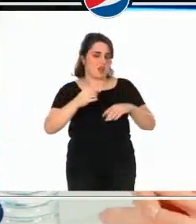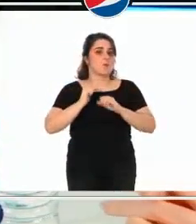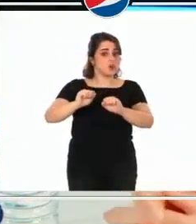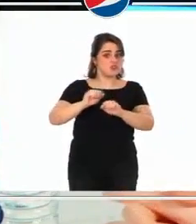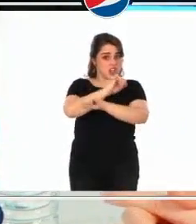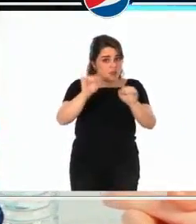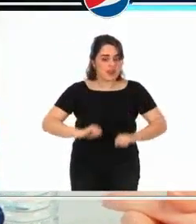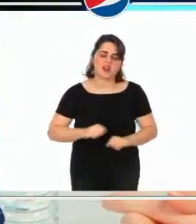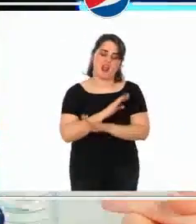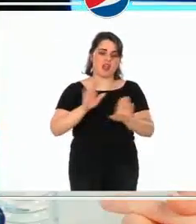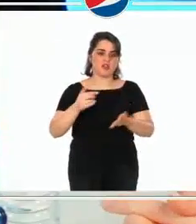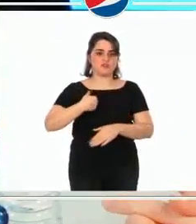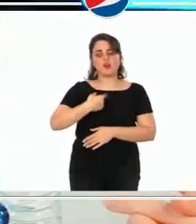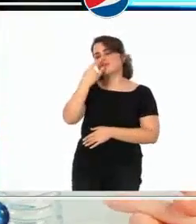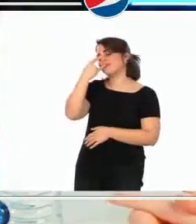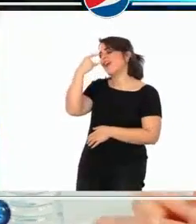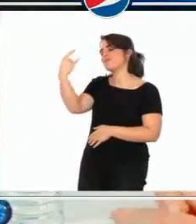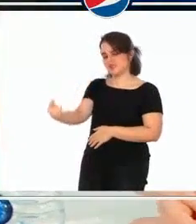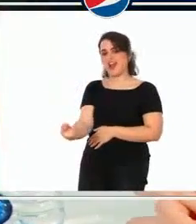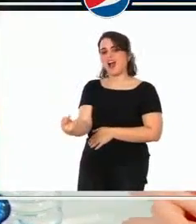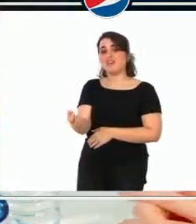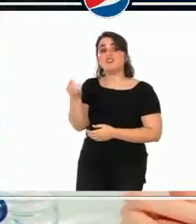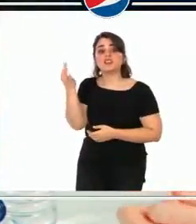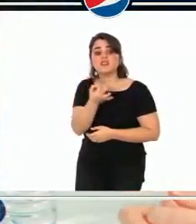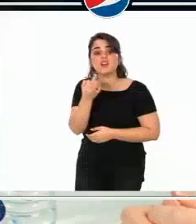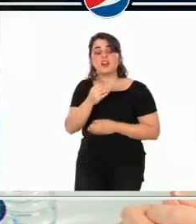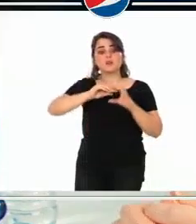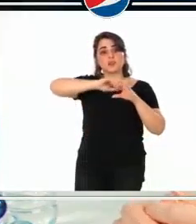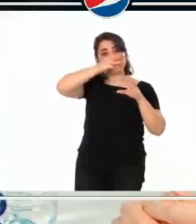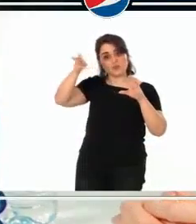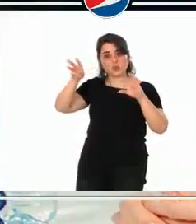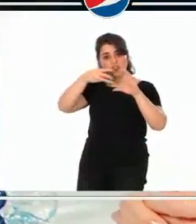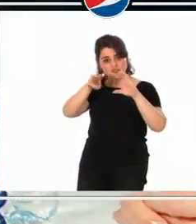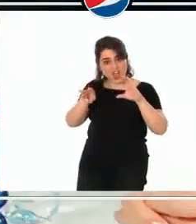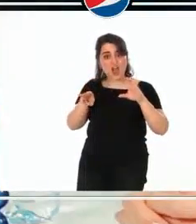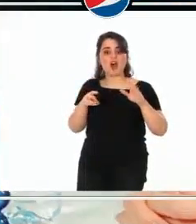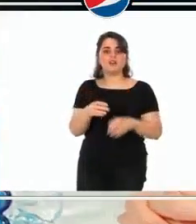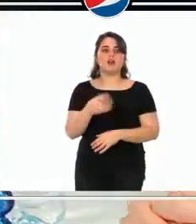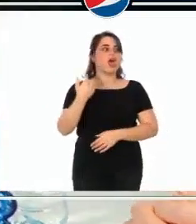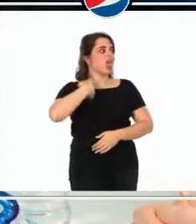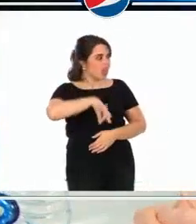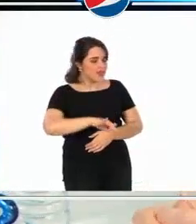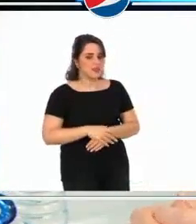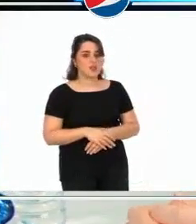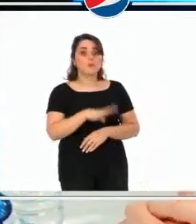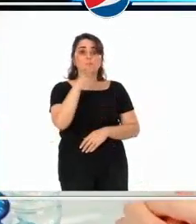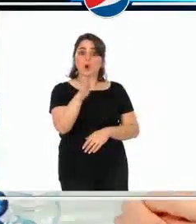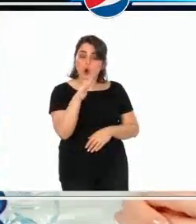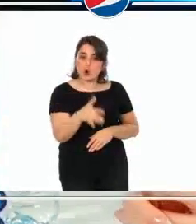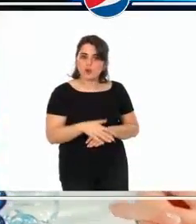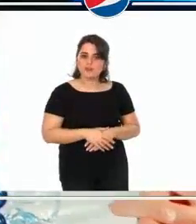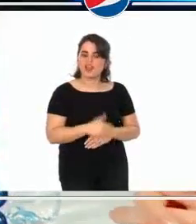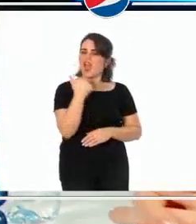yo me he enamorado. Me he enamorado de Spotify. Sí, sí, hombre. Sí, porque hay una cosa